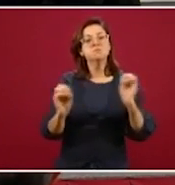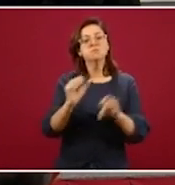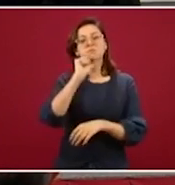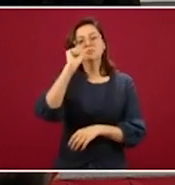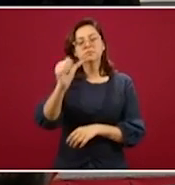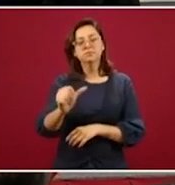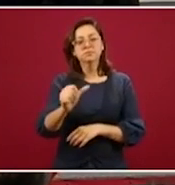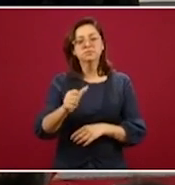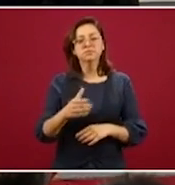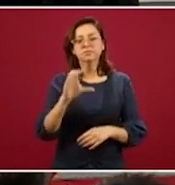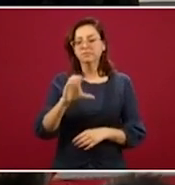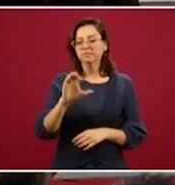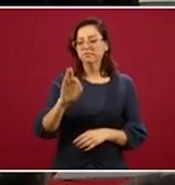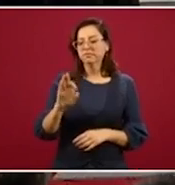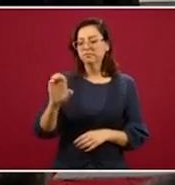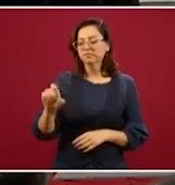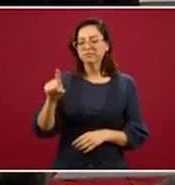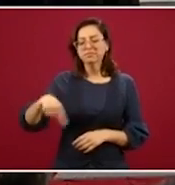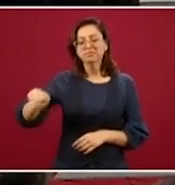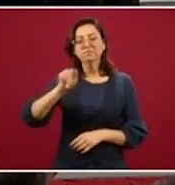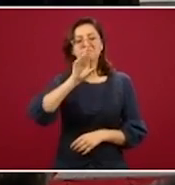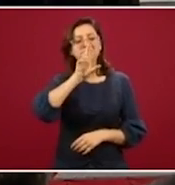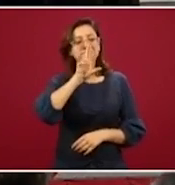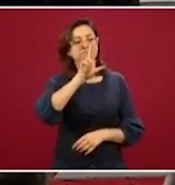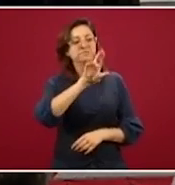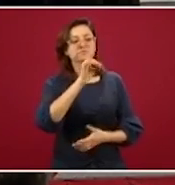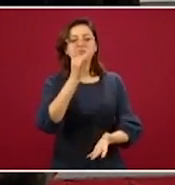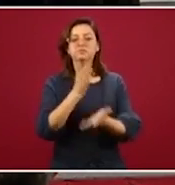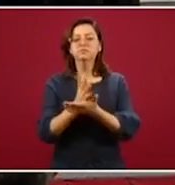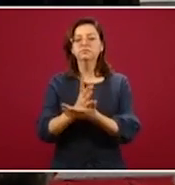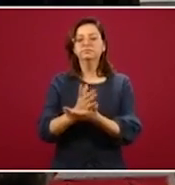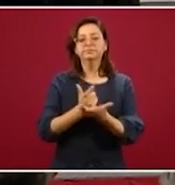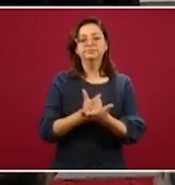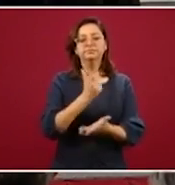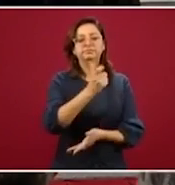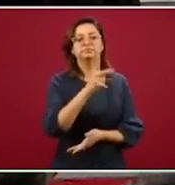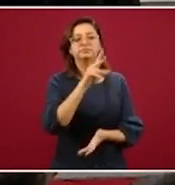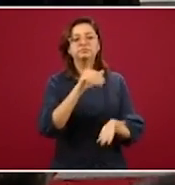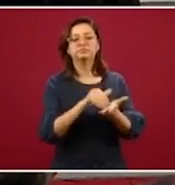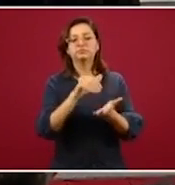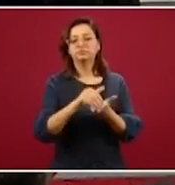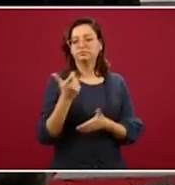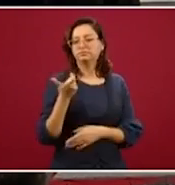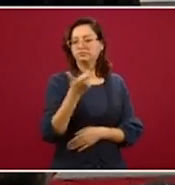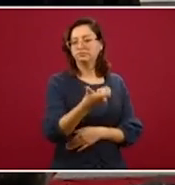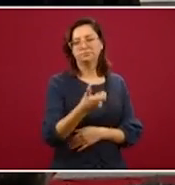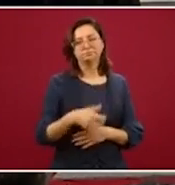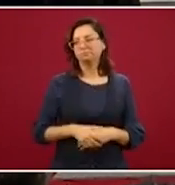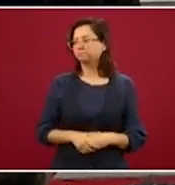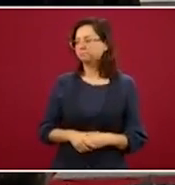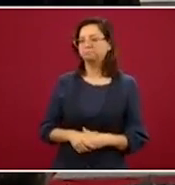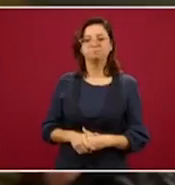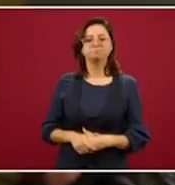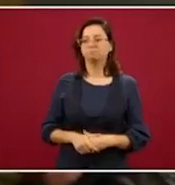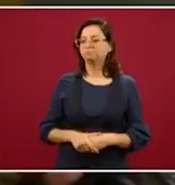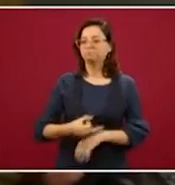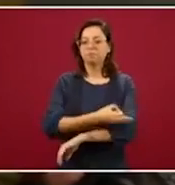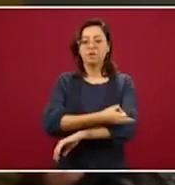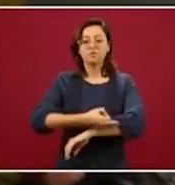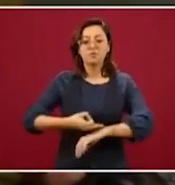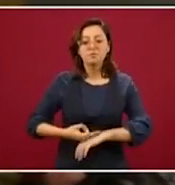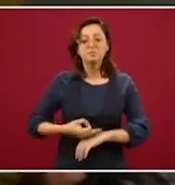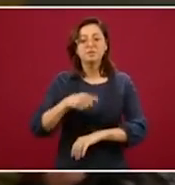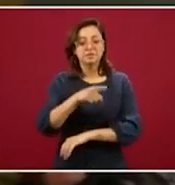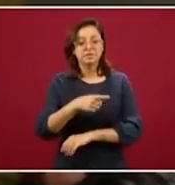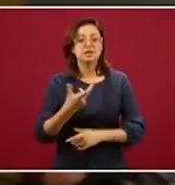la CFE. La CFE ha respondido ofreciendo 2,000,000 de pesos, según tengo entendido. Hay la petición de parte de la familia